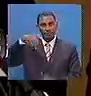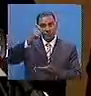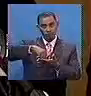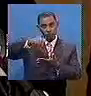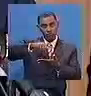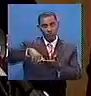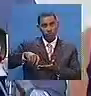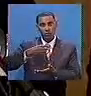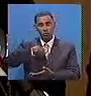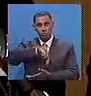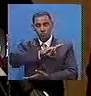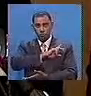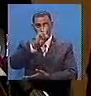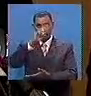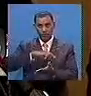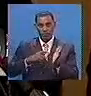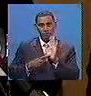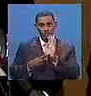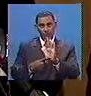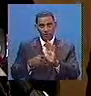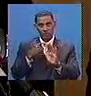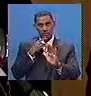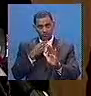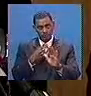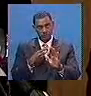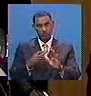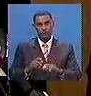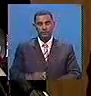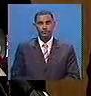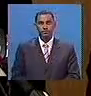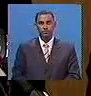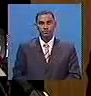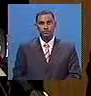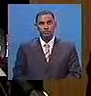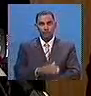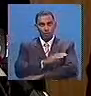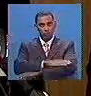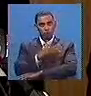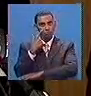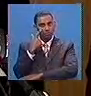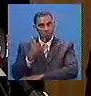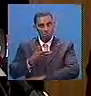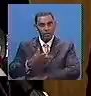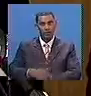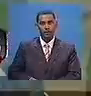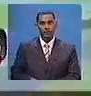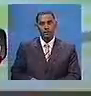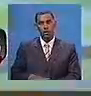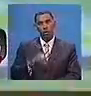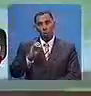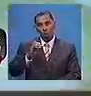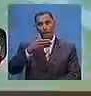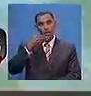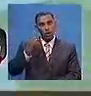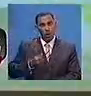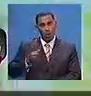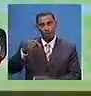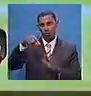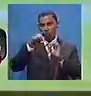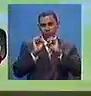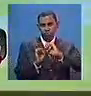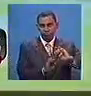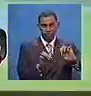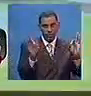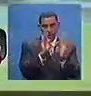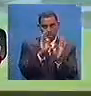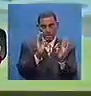se convierten en una imagen y se les da el trato tanto... o mejor, nunca peor que a